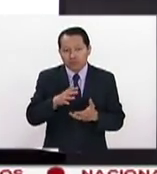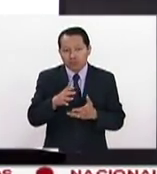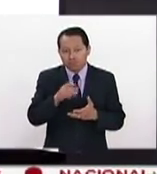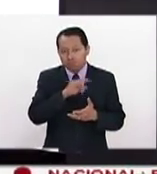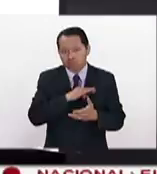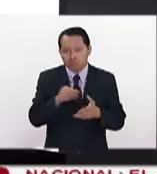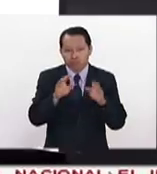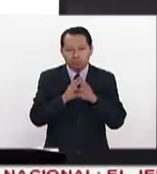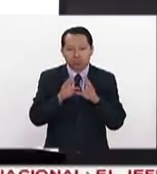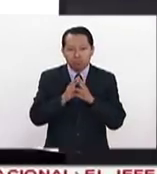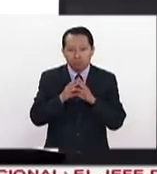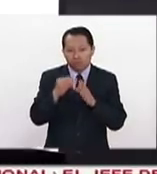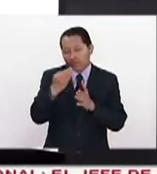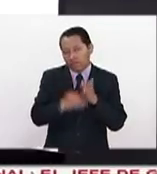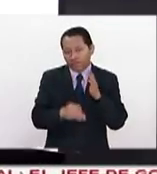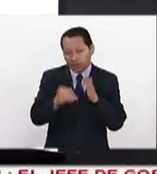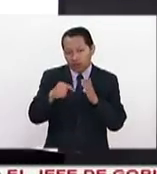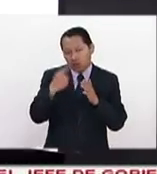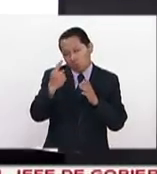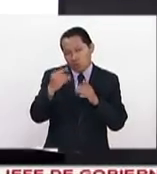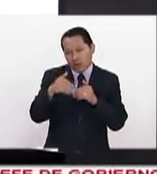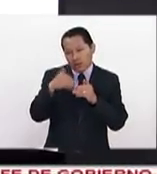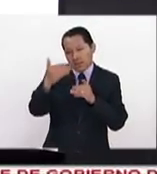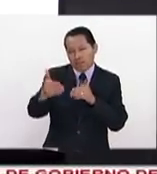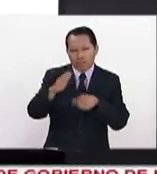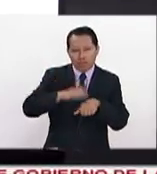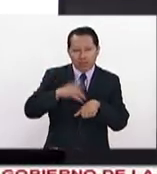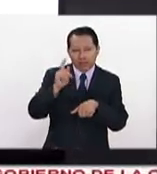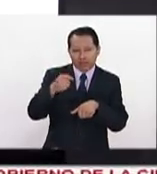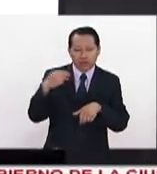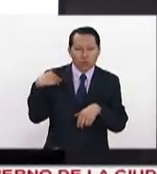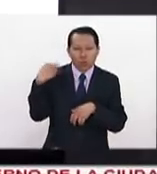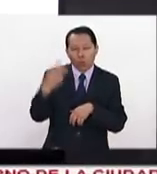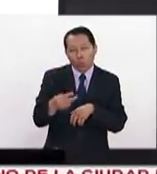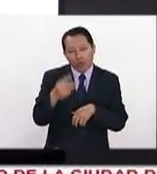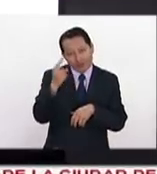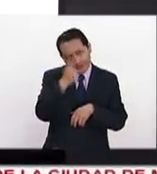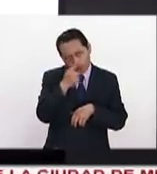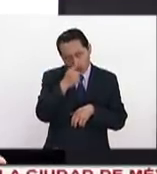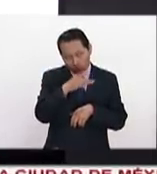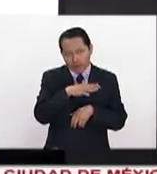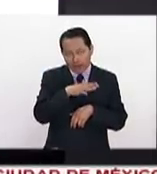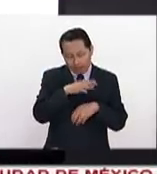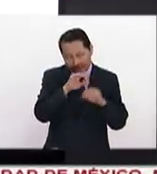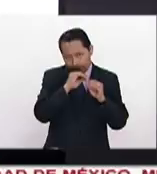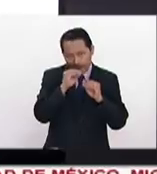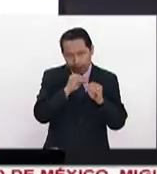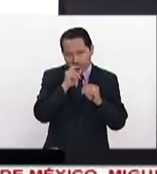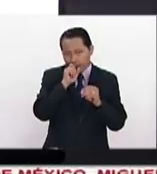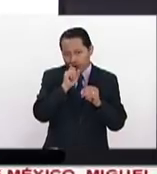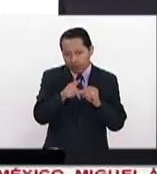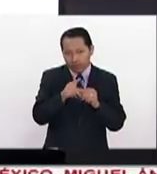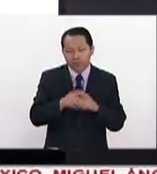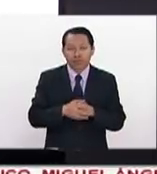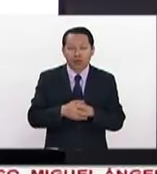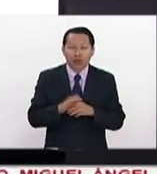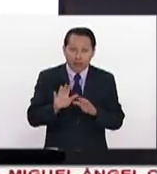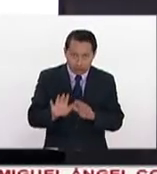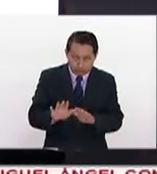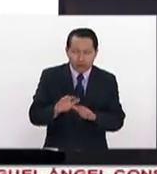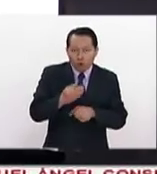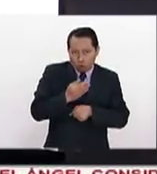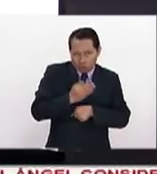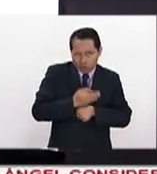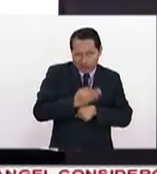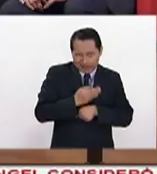ronda más, que es la que viene, que se llevaría a cabo en Washington. Se espera que durante esta ronda que está llevando actualmente, la